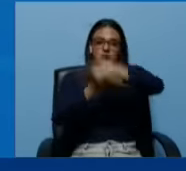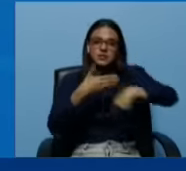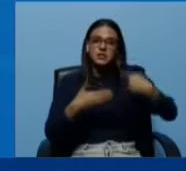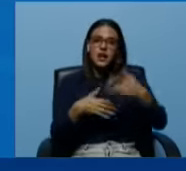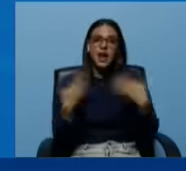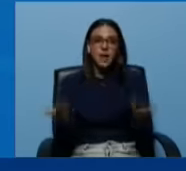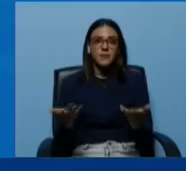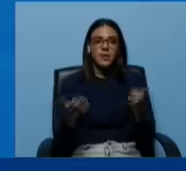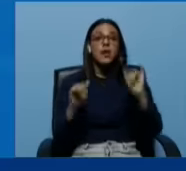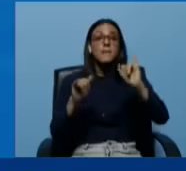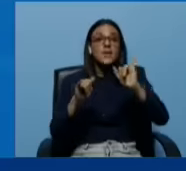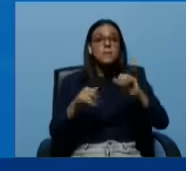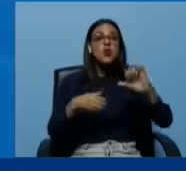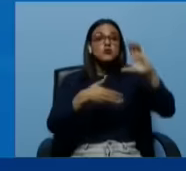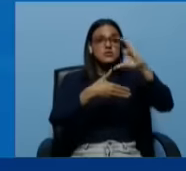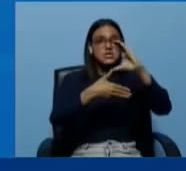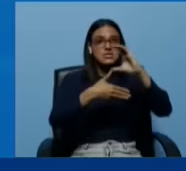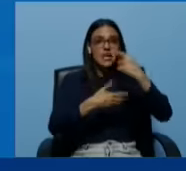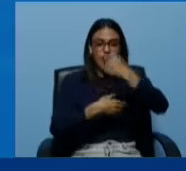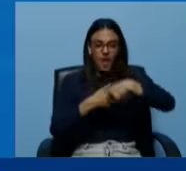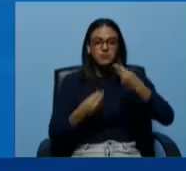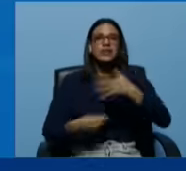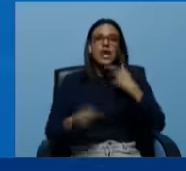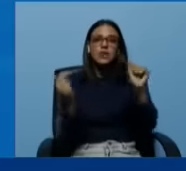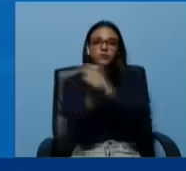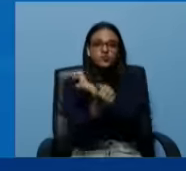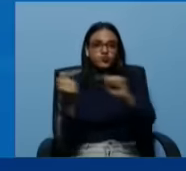Vienen por la CELAC y tienen